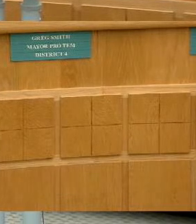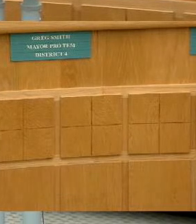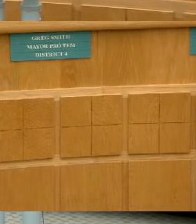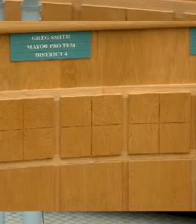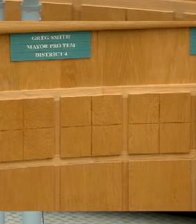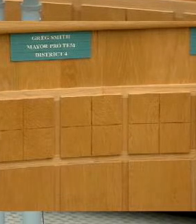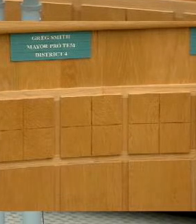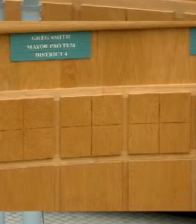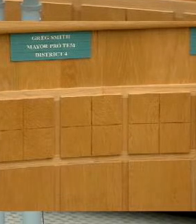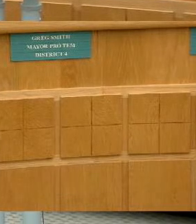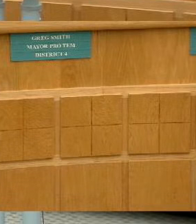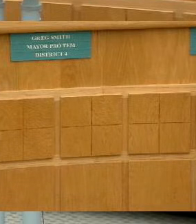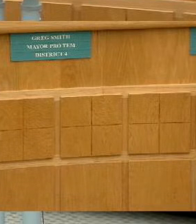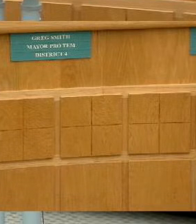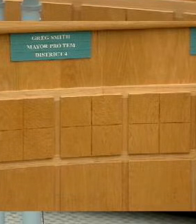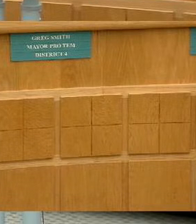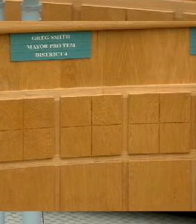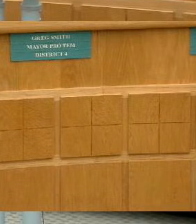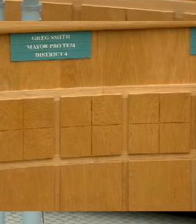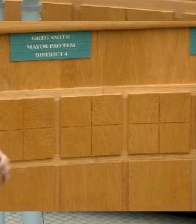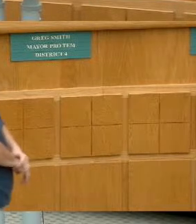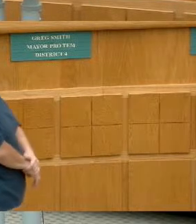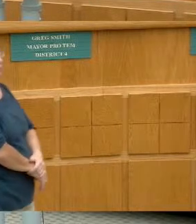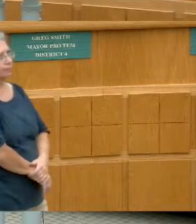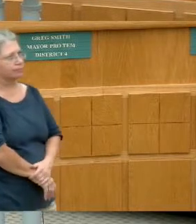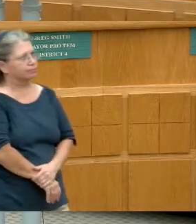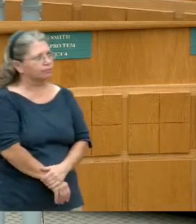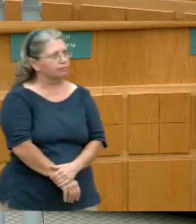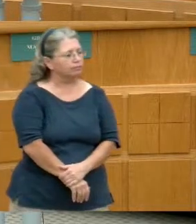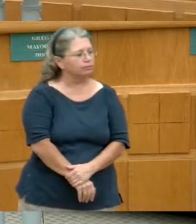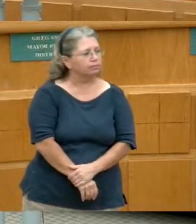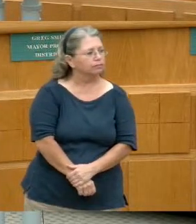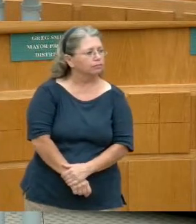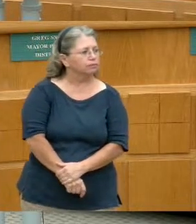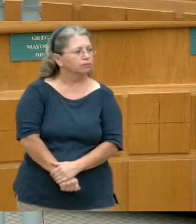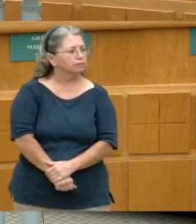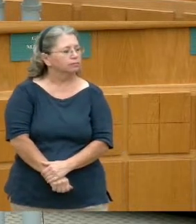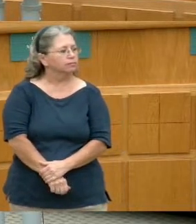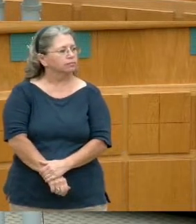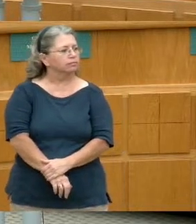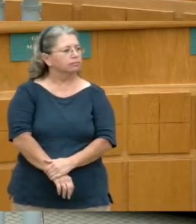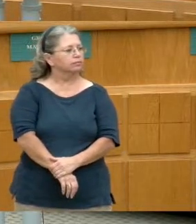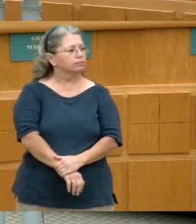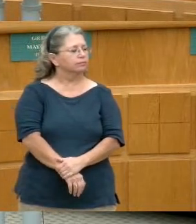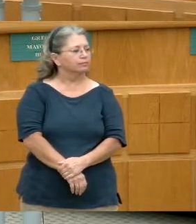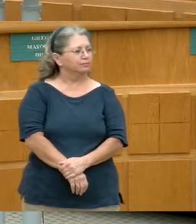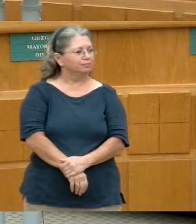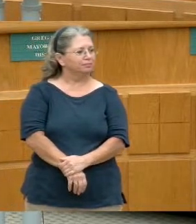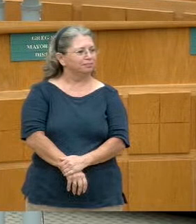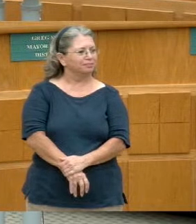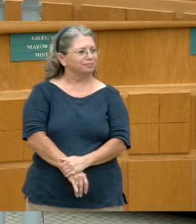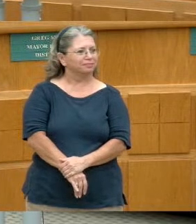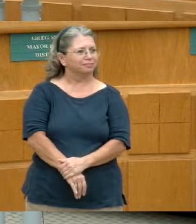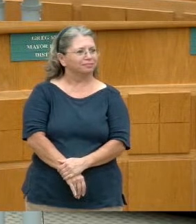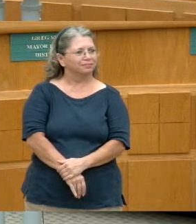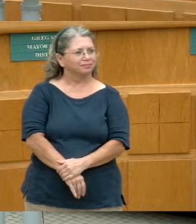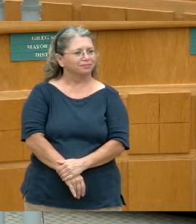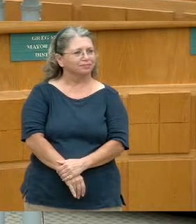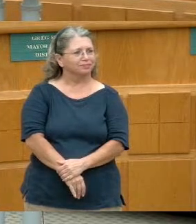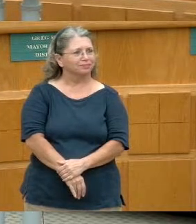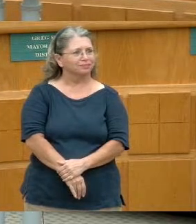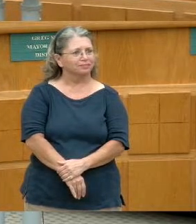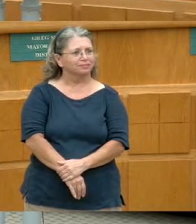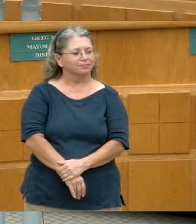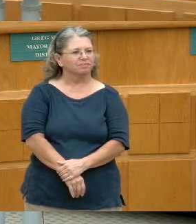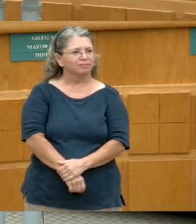el área de la costa se ha reportado un total de 384 casos positivos, con 281 recuperaciones, hay 99 casos